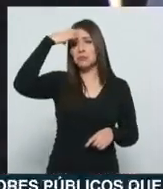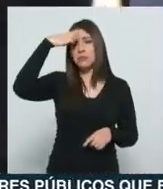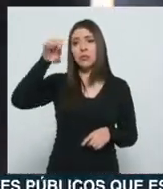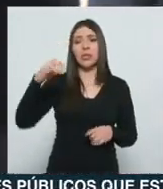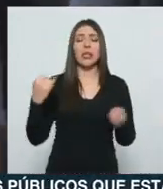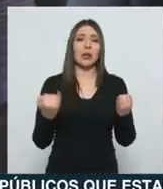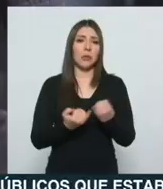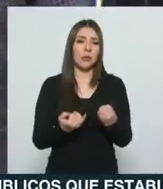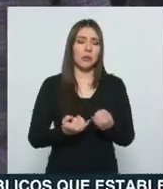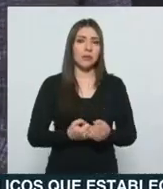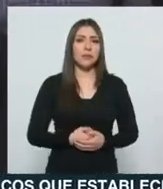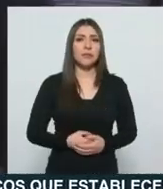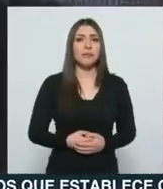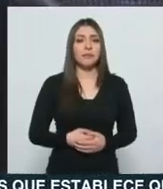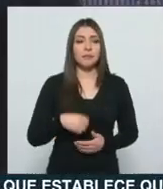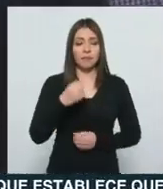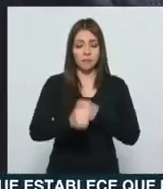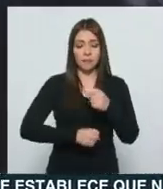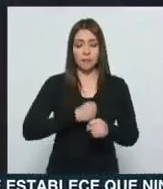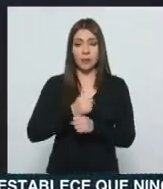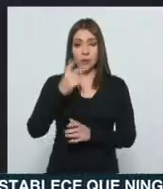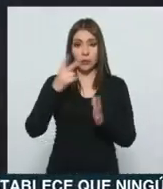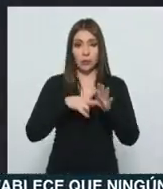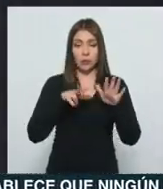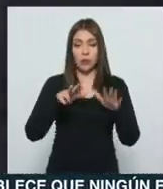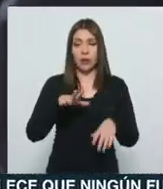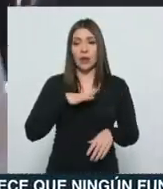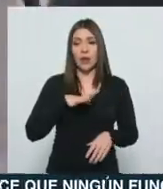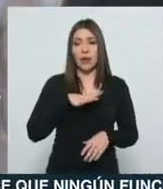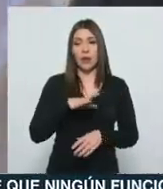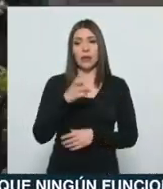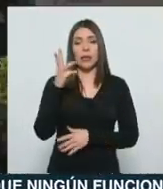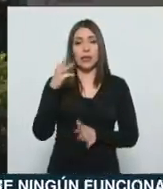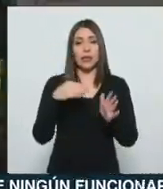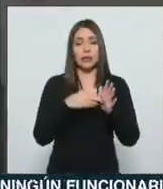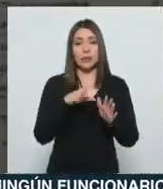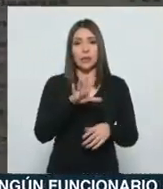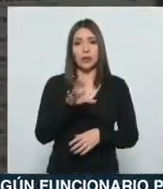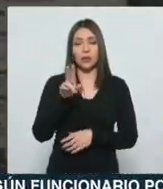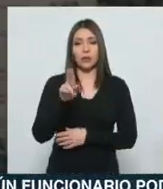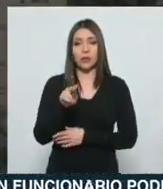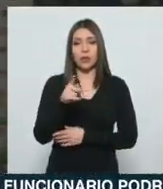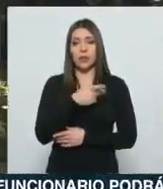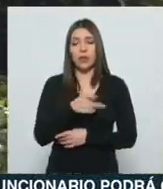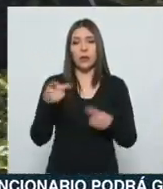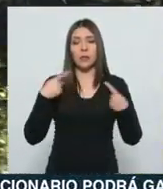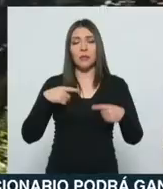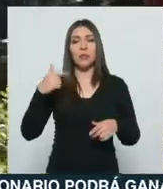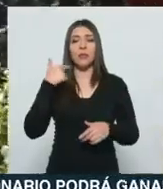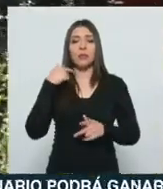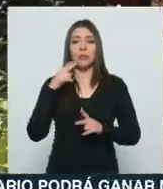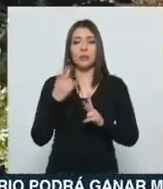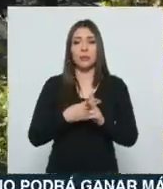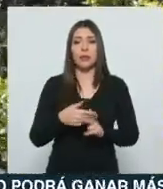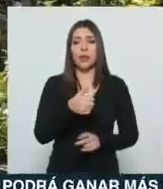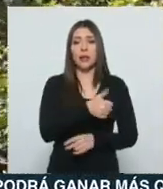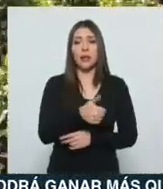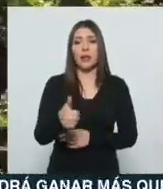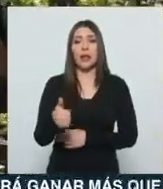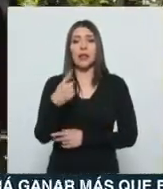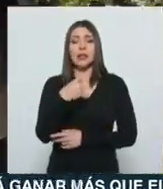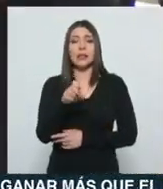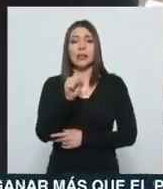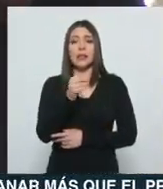En 2018 hubo 3.580 mujeres víctimas de homicidio. Cada 160 minutos, una mujer o niña